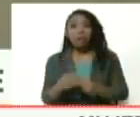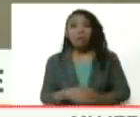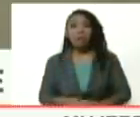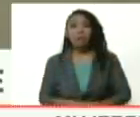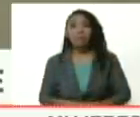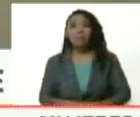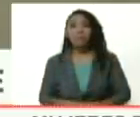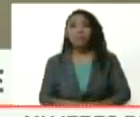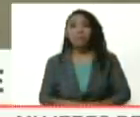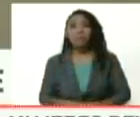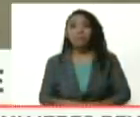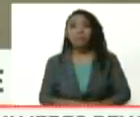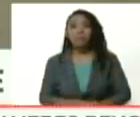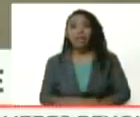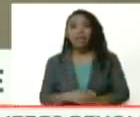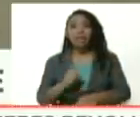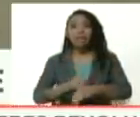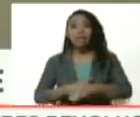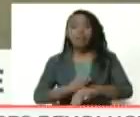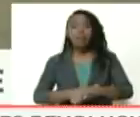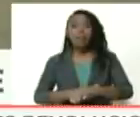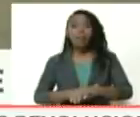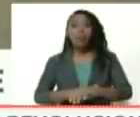las temperaturas que